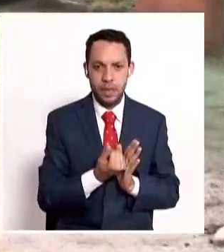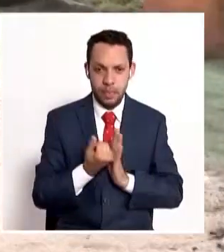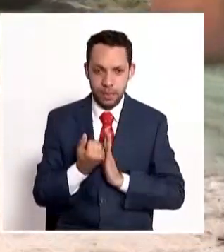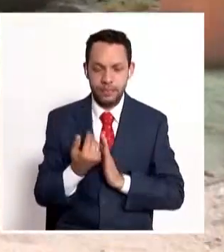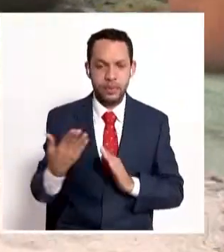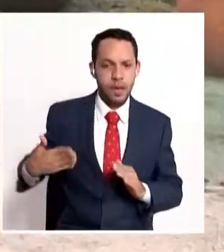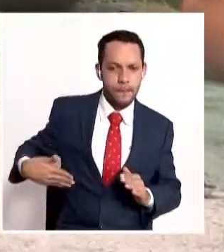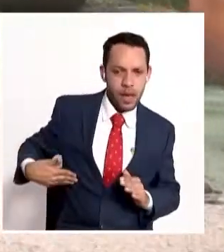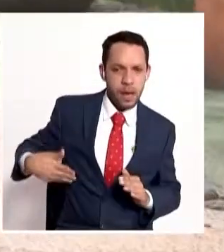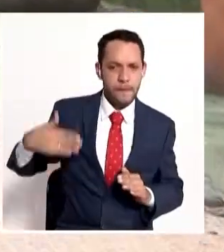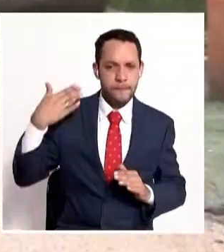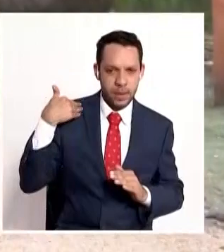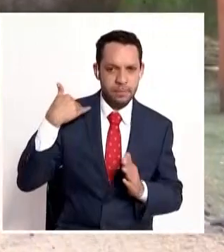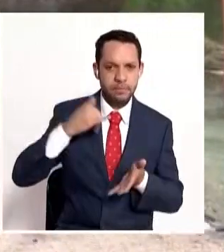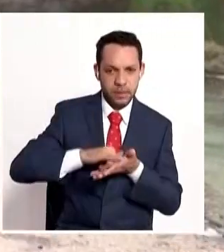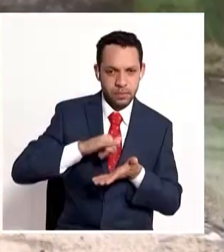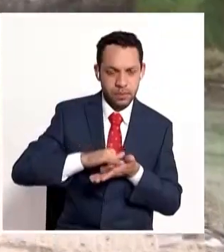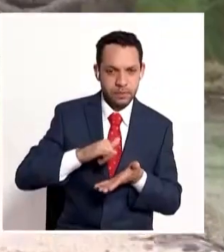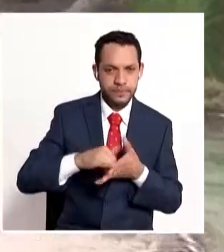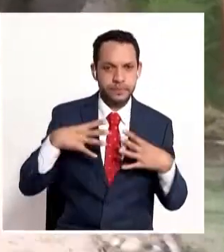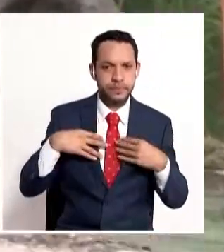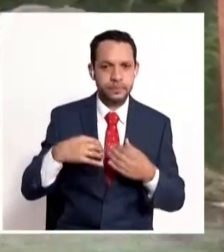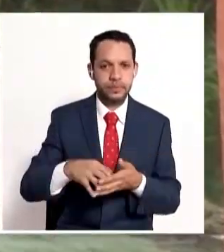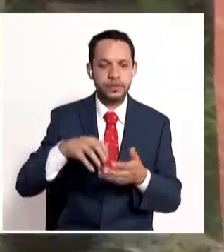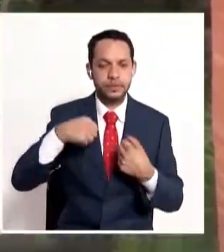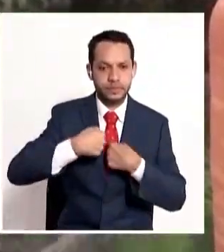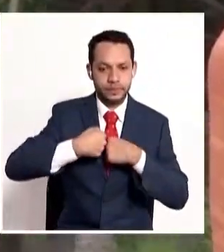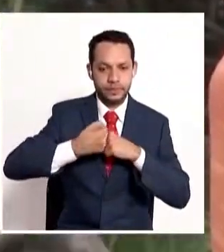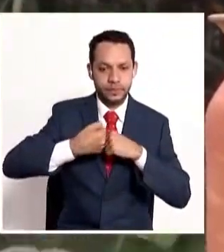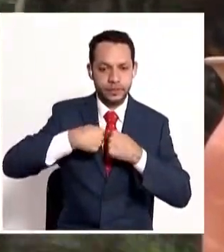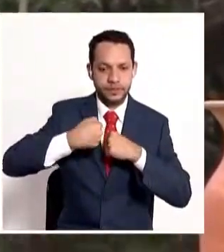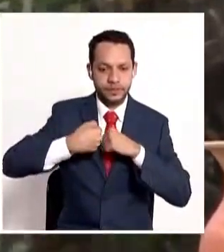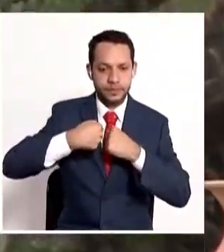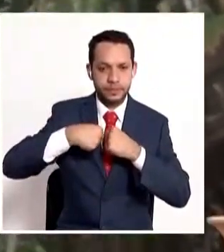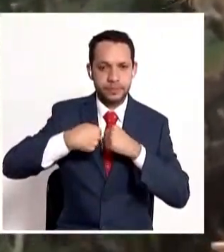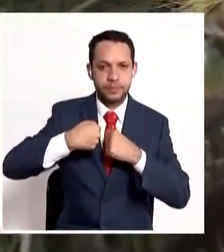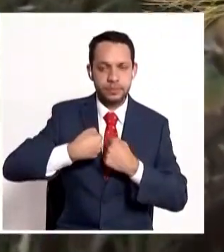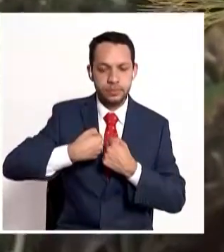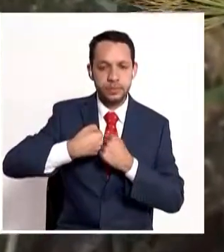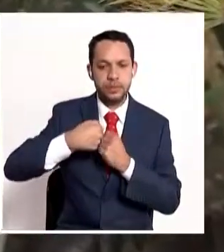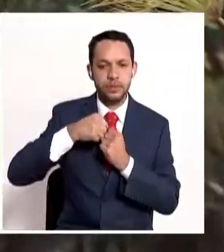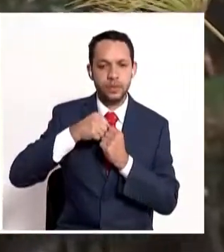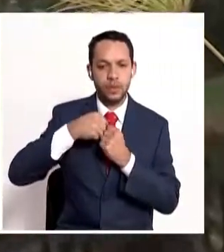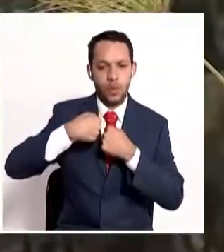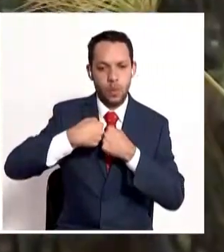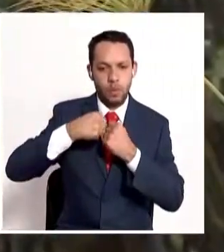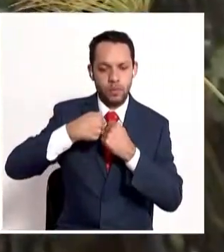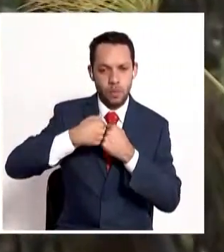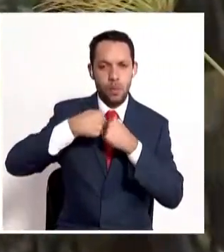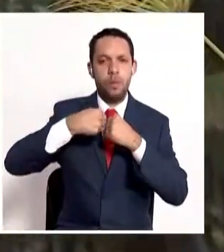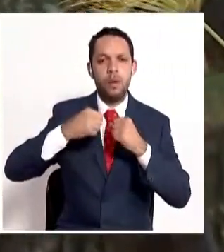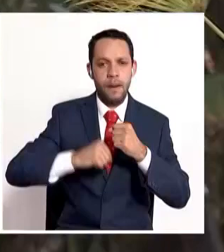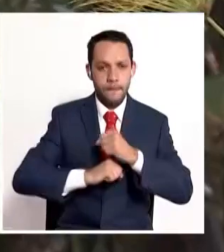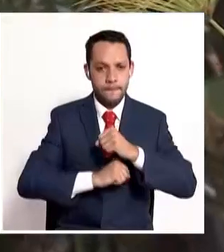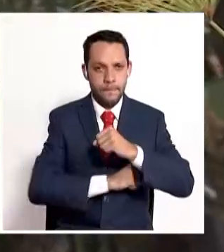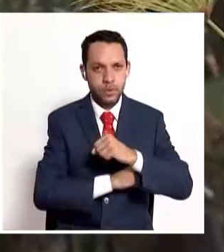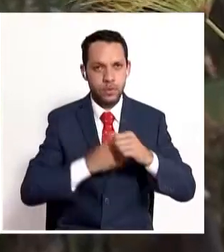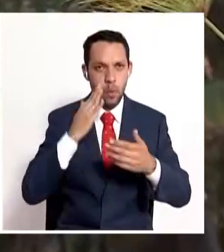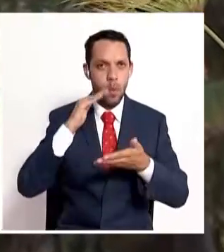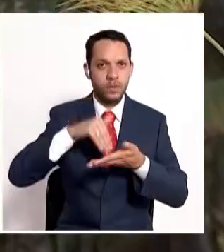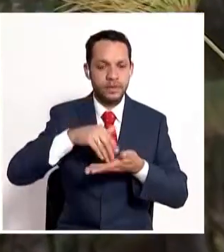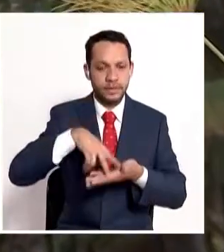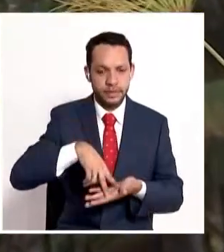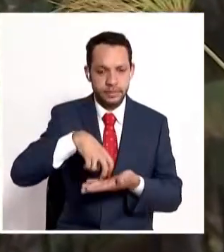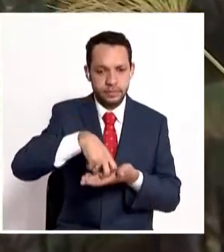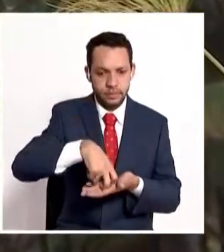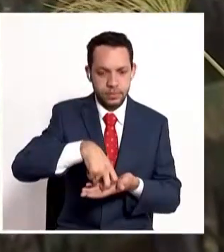la recomendación anterior para levantarnos nos apoyamos en las rodillas y nos podemos digamos servir de nuevo